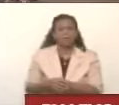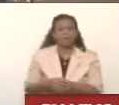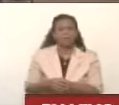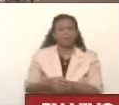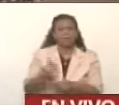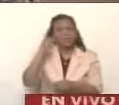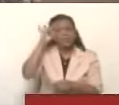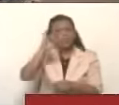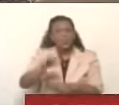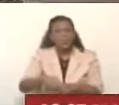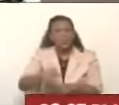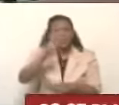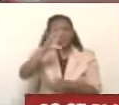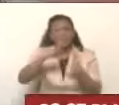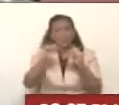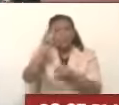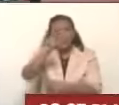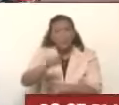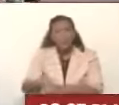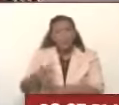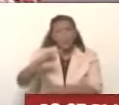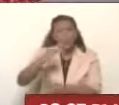lunes, ¿verdad? ¿Ah?